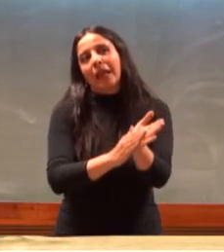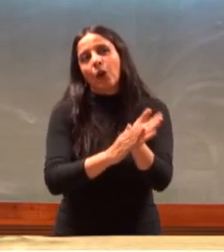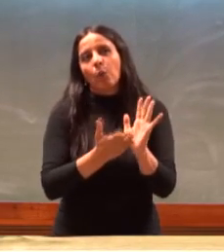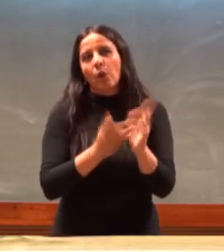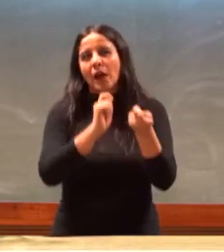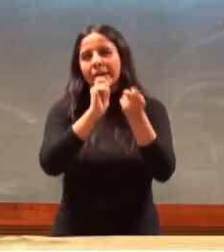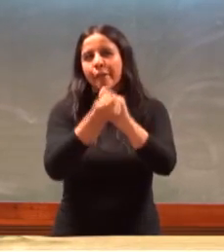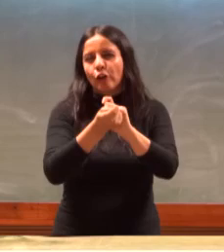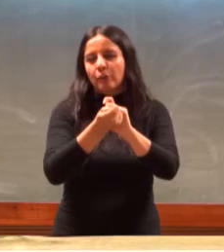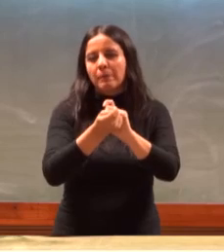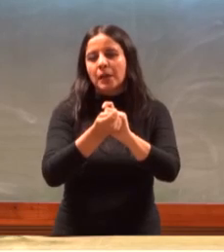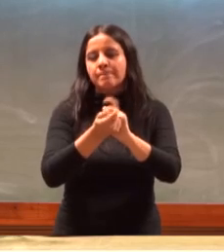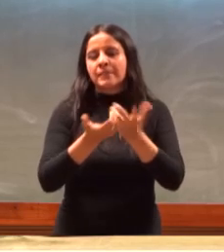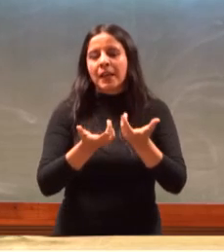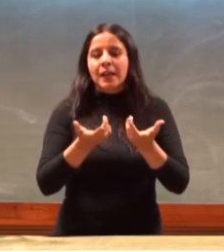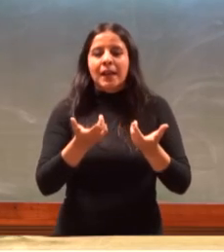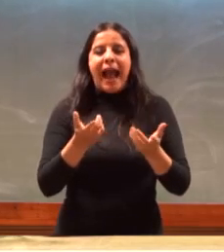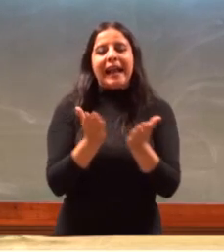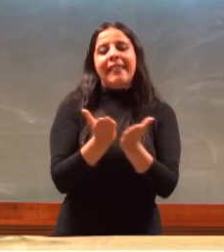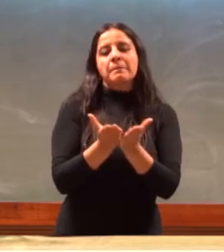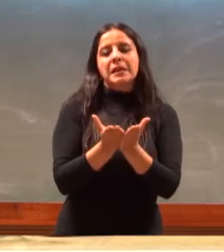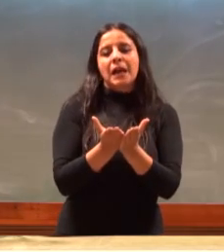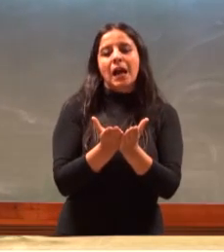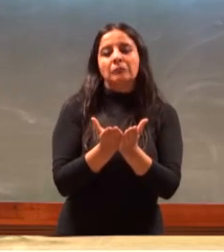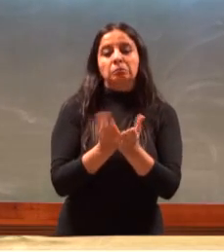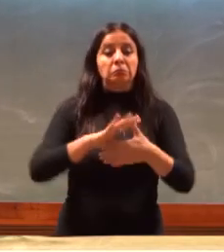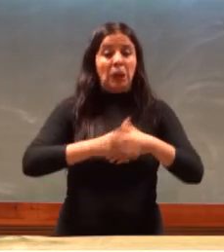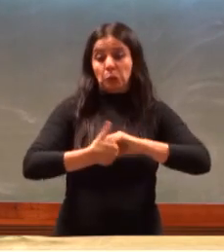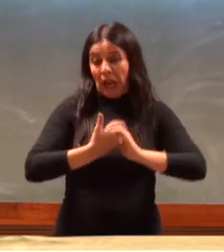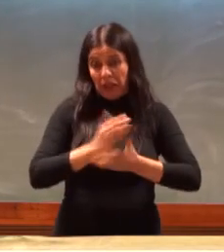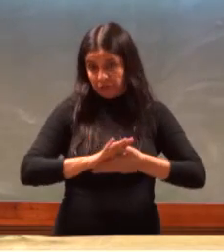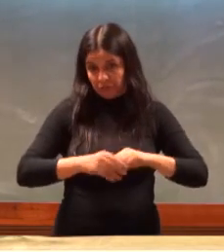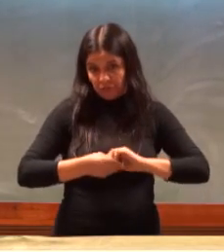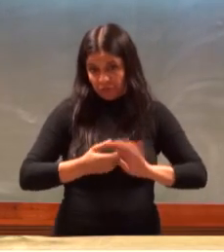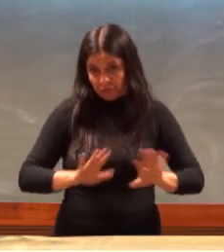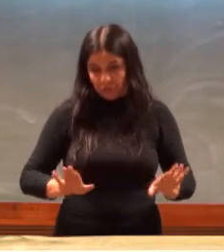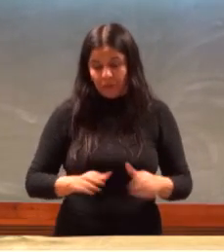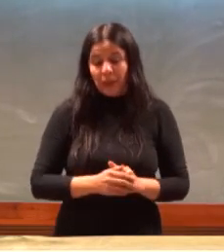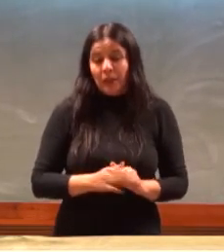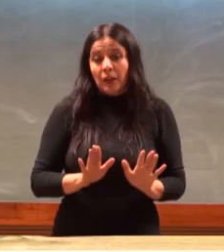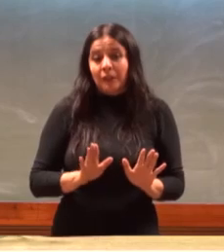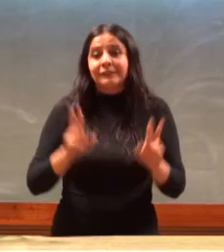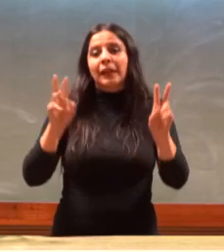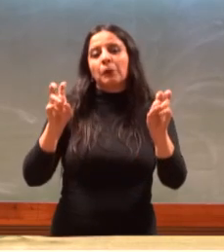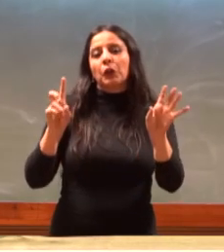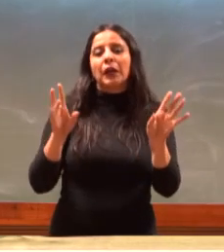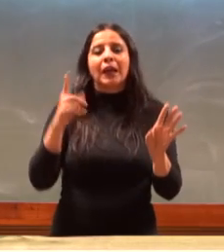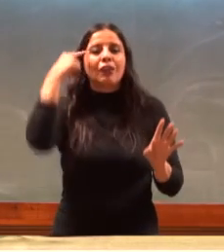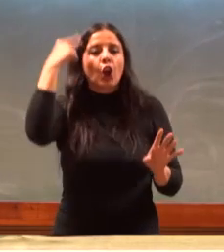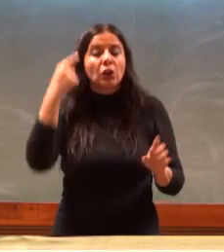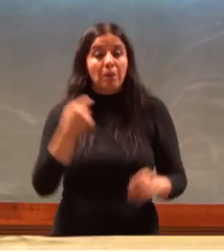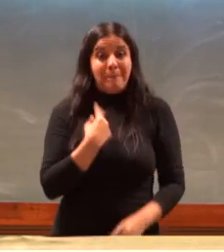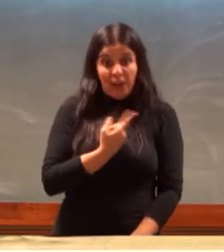académica eh neutral en términos ideológicos en términos de Concepción de la universidad para nosotros es